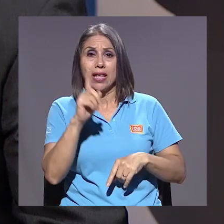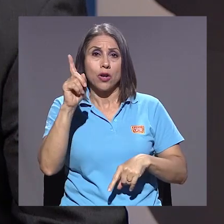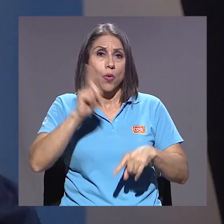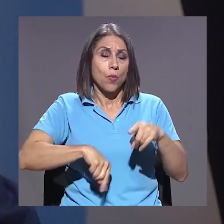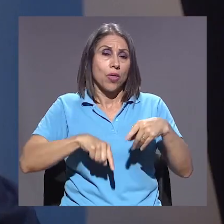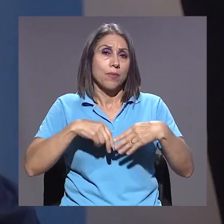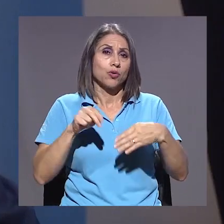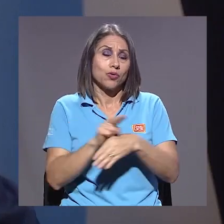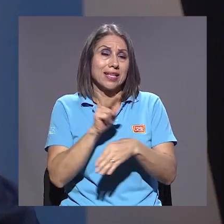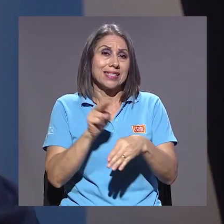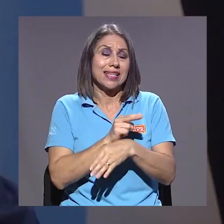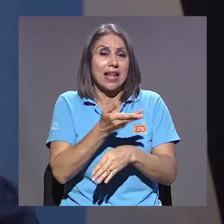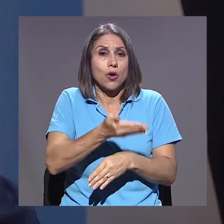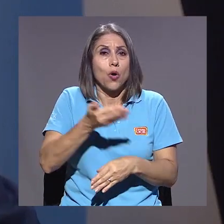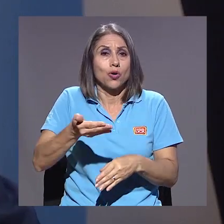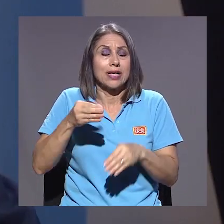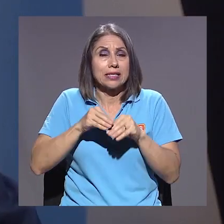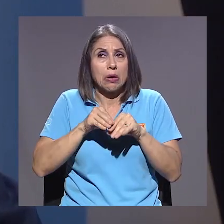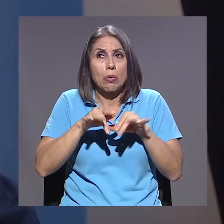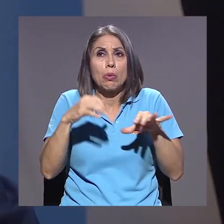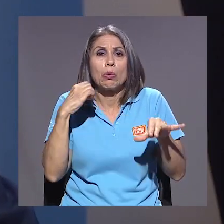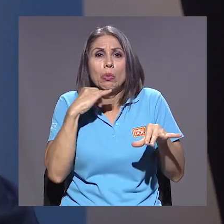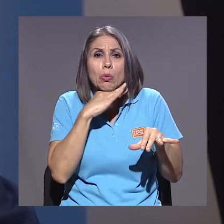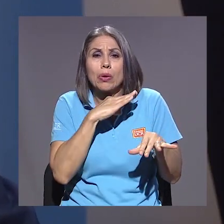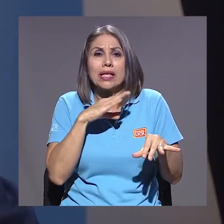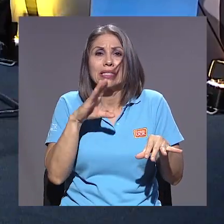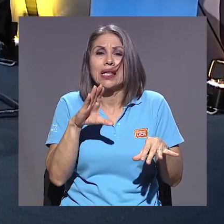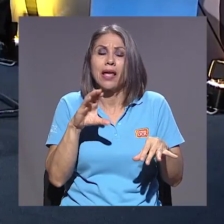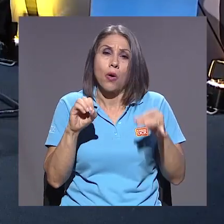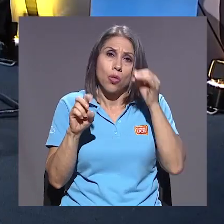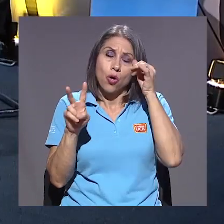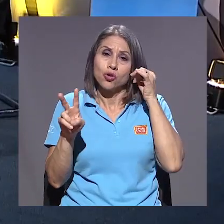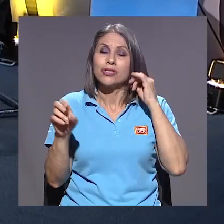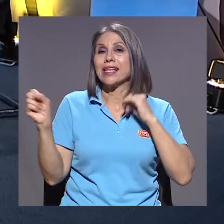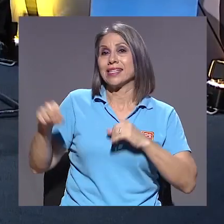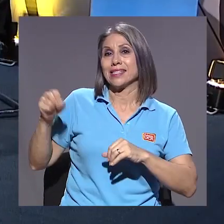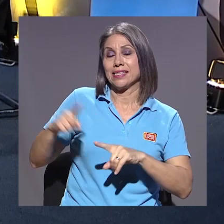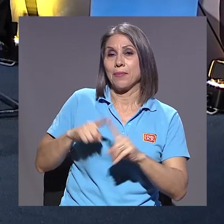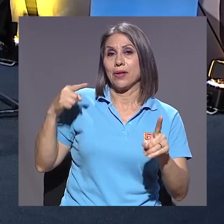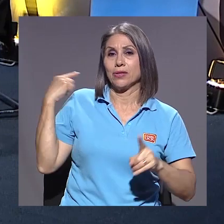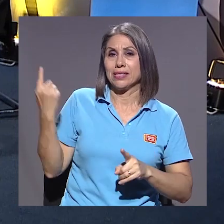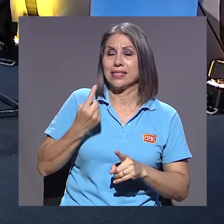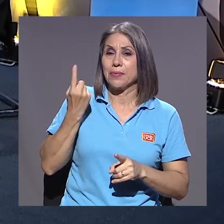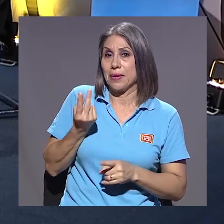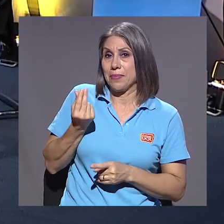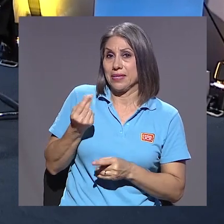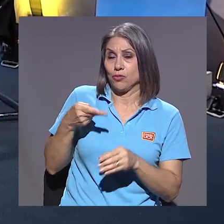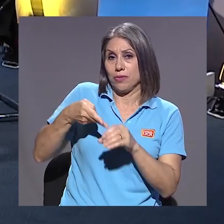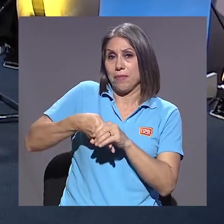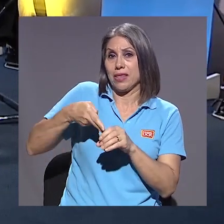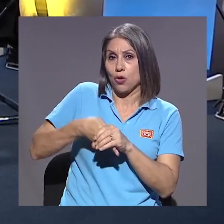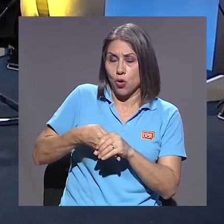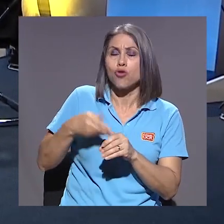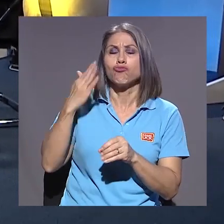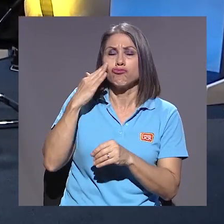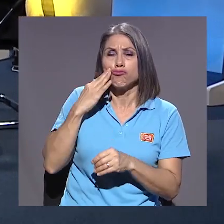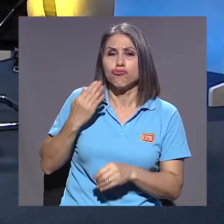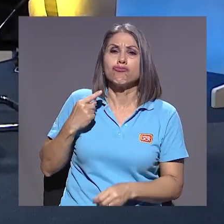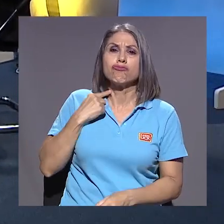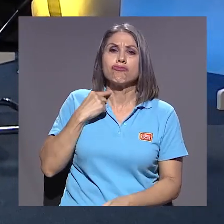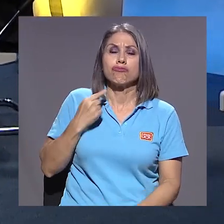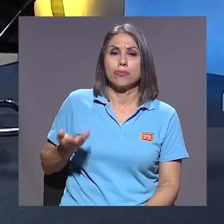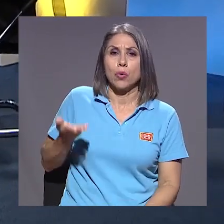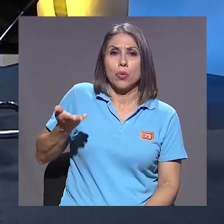produzcan emisiones de CO2. Pero siempre está vigente el hecho de que, los precios de petróleo suban sustantivamente y un país que tenga una